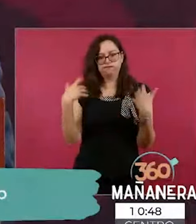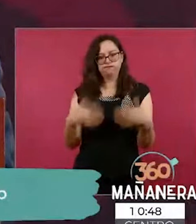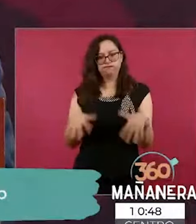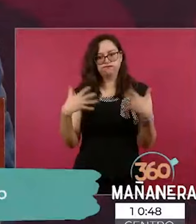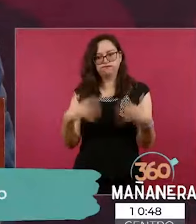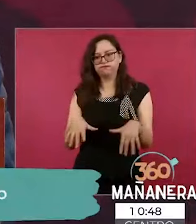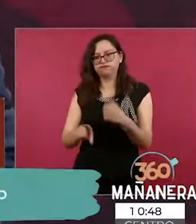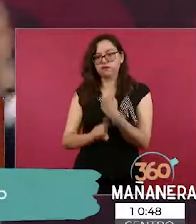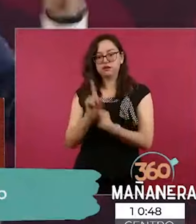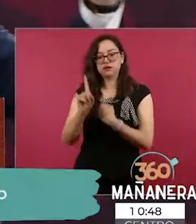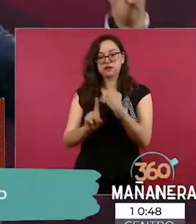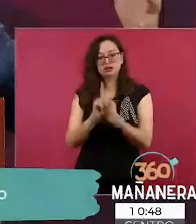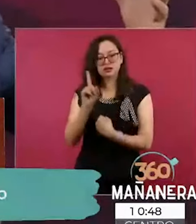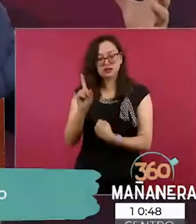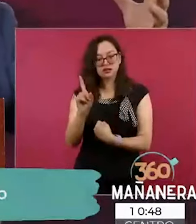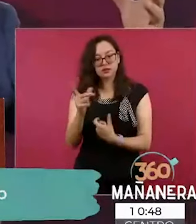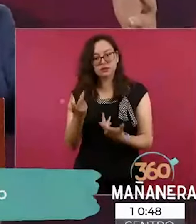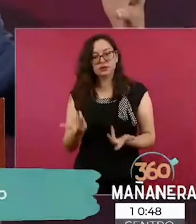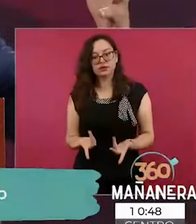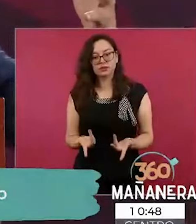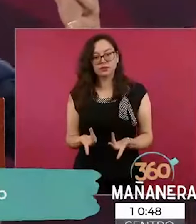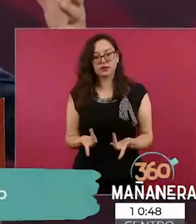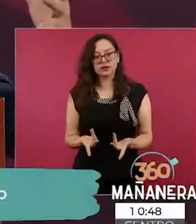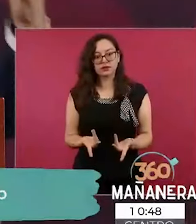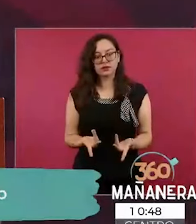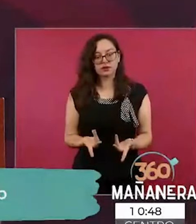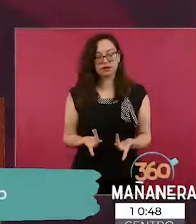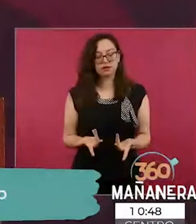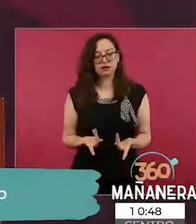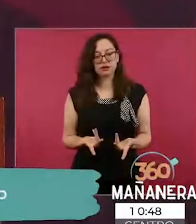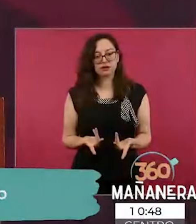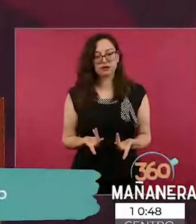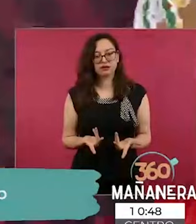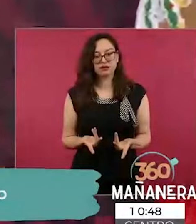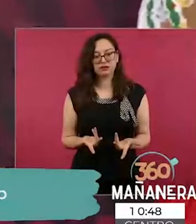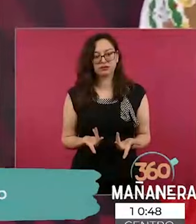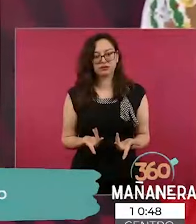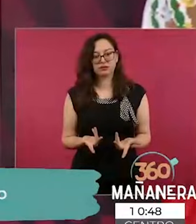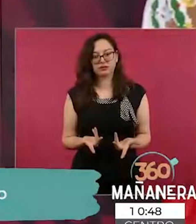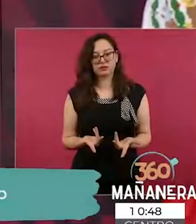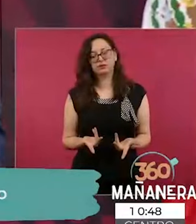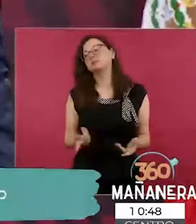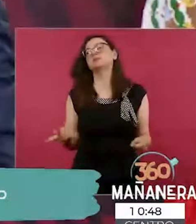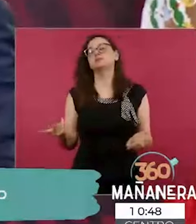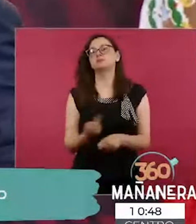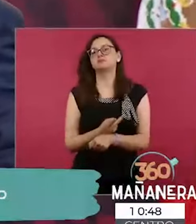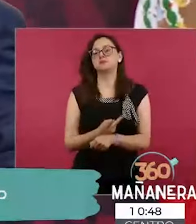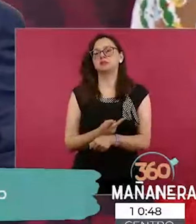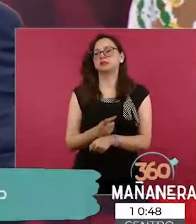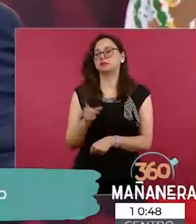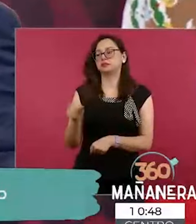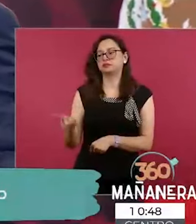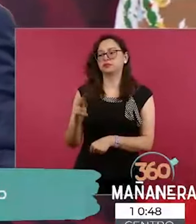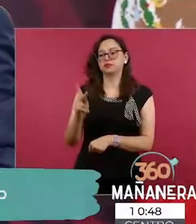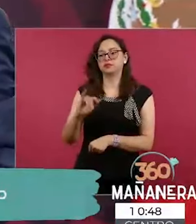grave porque ya están eh interviniendo